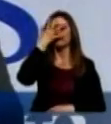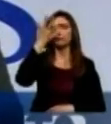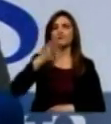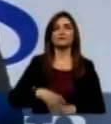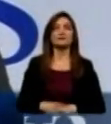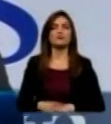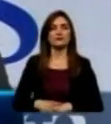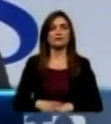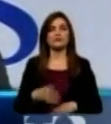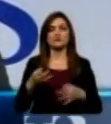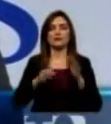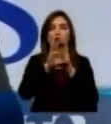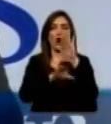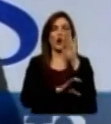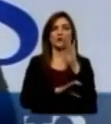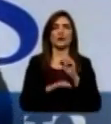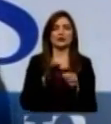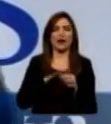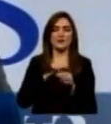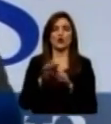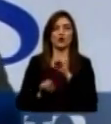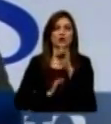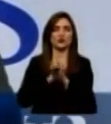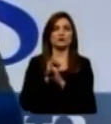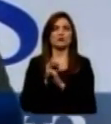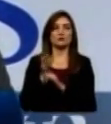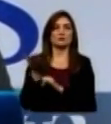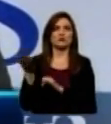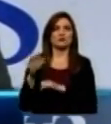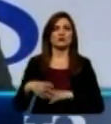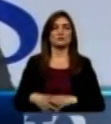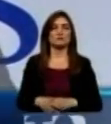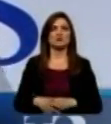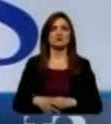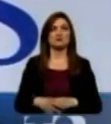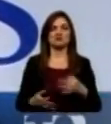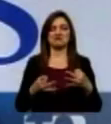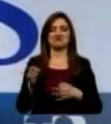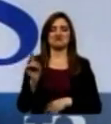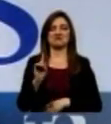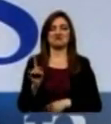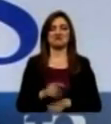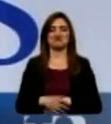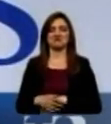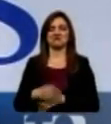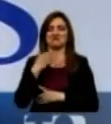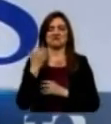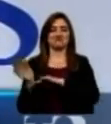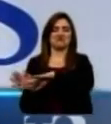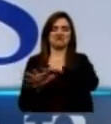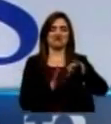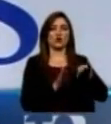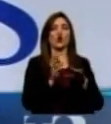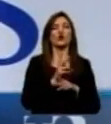Tenemos una Corte Constitucional a la que en el ámbito internacional ni siquiera se la considera con estatus de corte. Si el Consejo de Participación Ciudadana hace